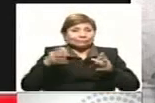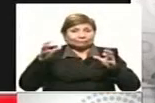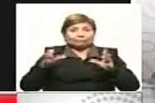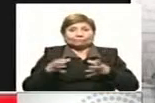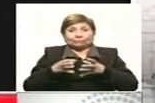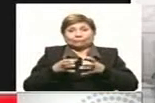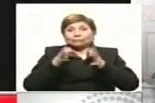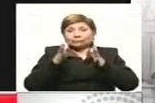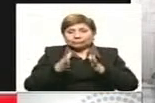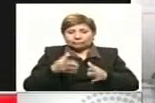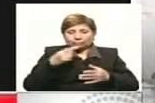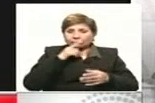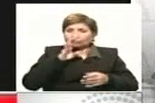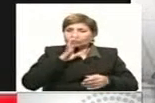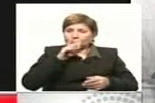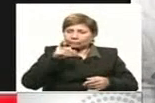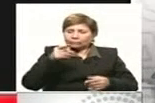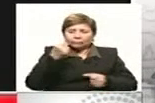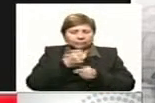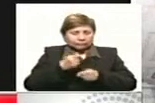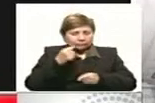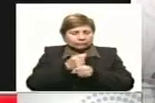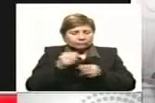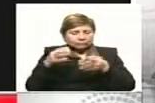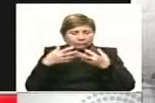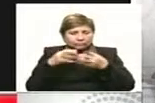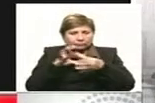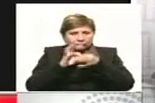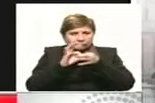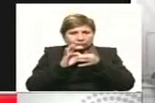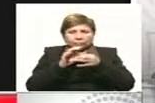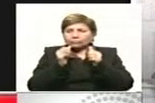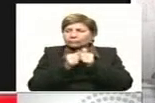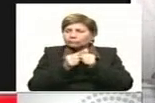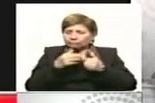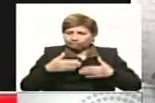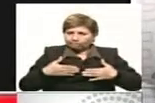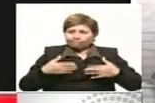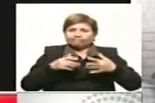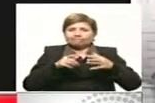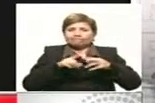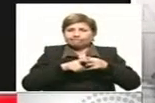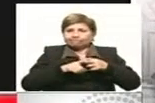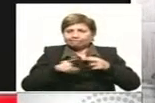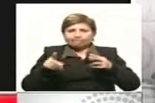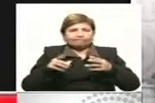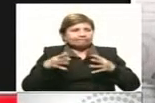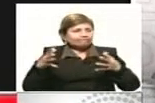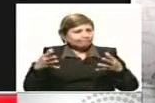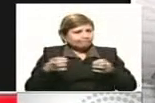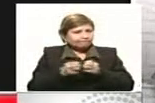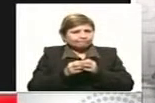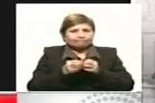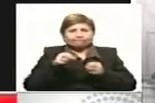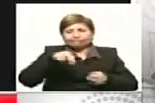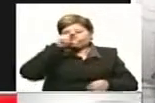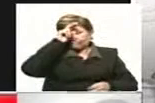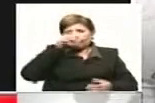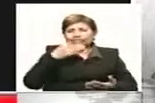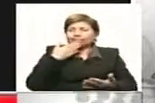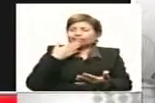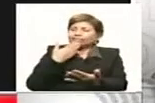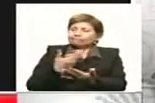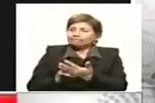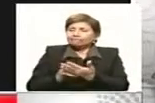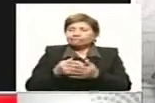han tomado la palabra, que solo trabajando juntos vamos a poder salir y cerrar las brechas que necesita nuestro país. Muchas